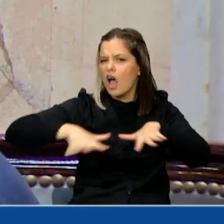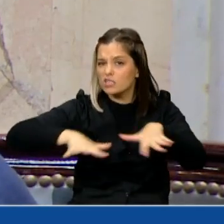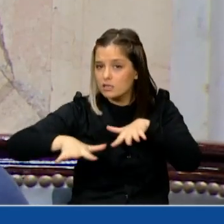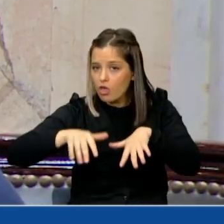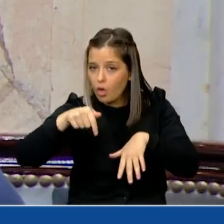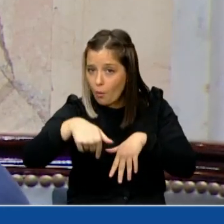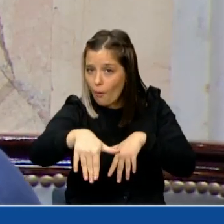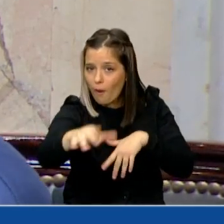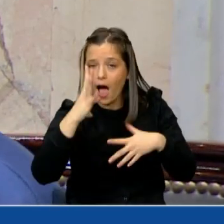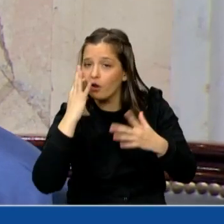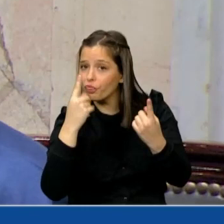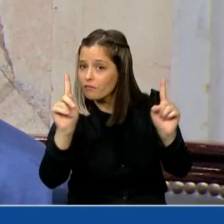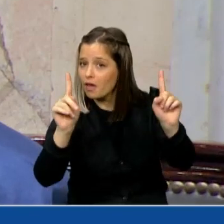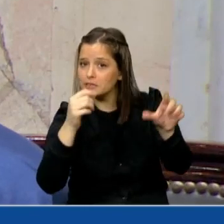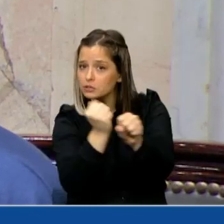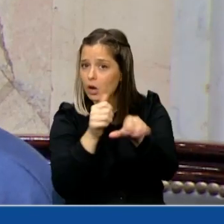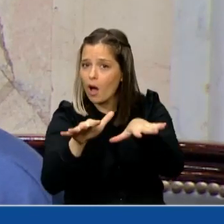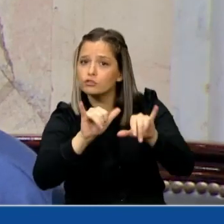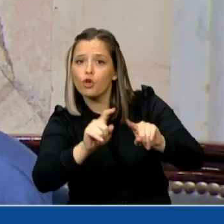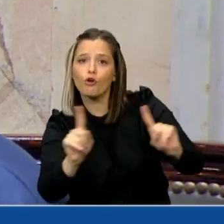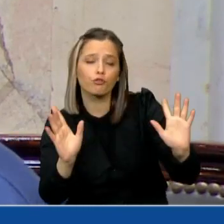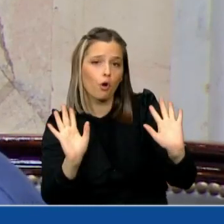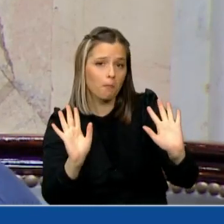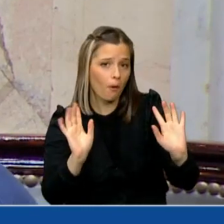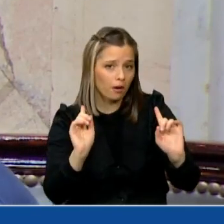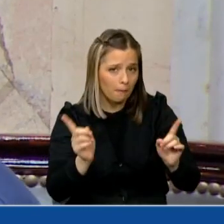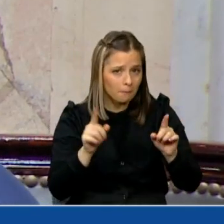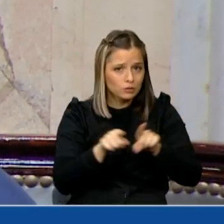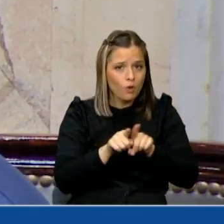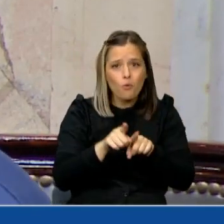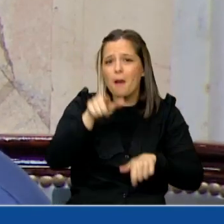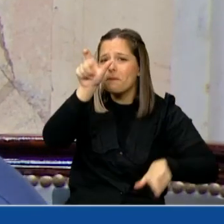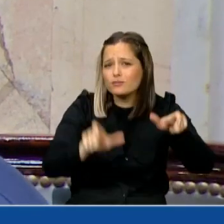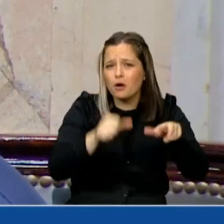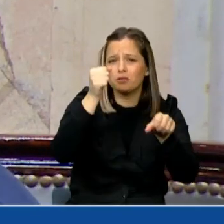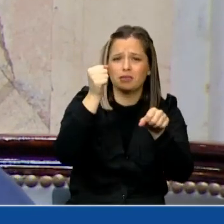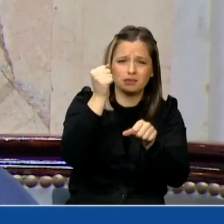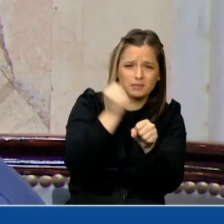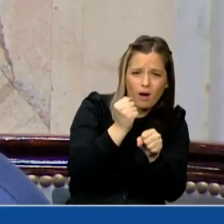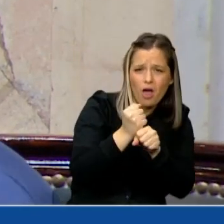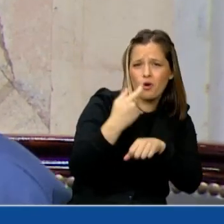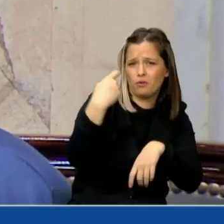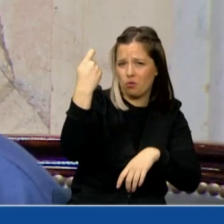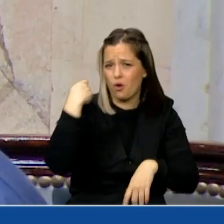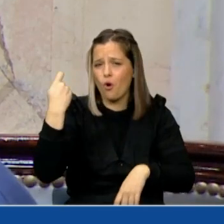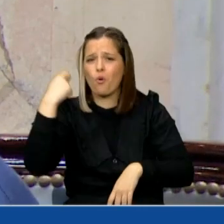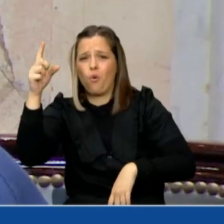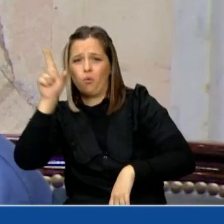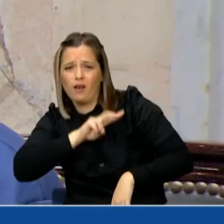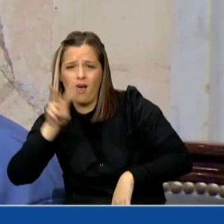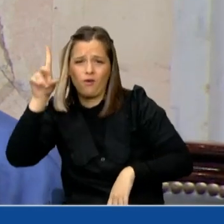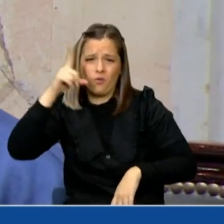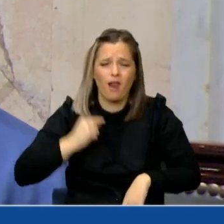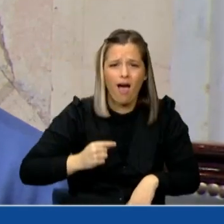3 años y medio de gobierno para terminar con el saqueo al bolsillo de jubiladas y jubilados, de